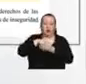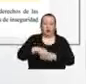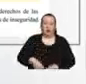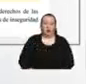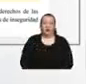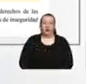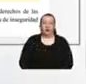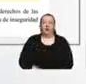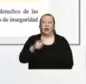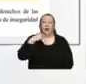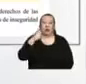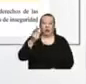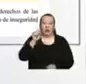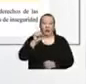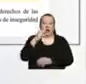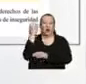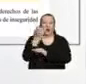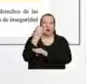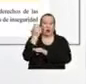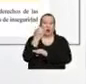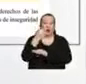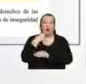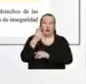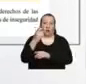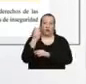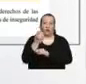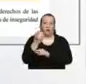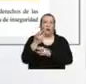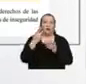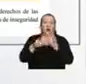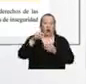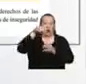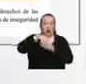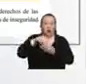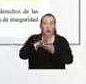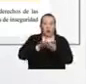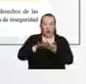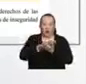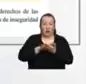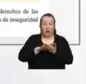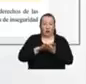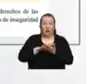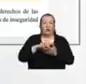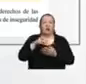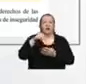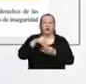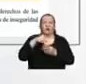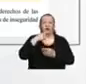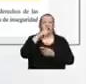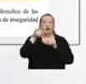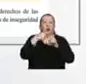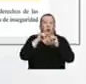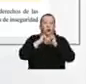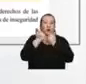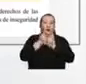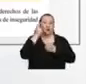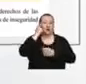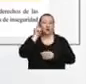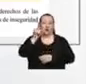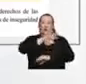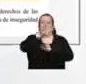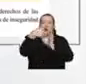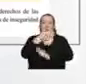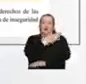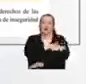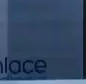emergencia porque de acuerdo con él es como siente mal como ción internos cuando asamblea dice que hay como yo interna no todos son conspiradores y una doble moral